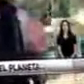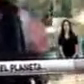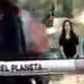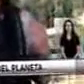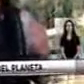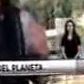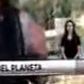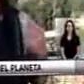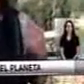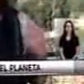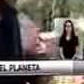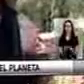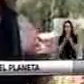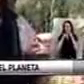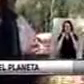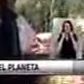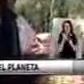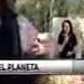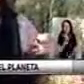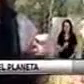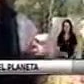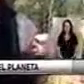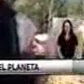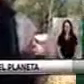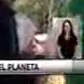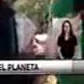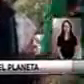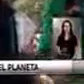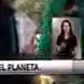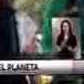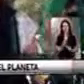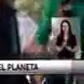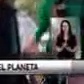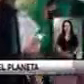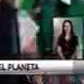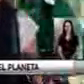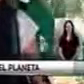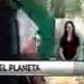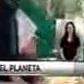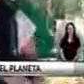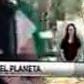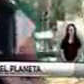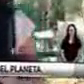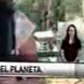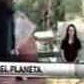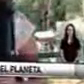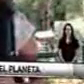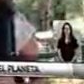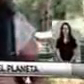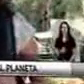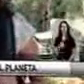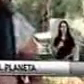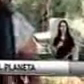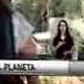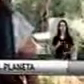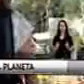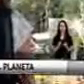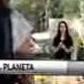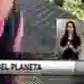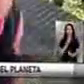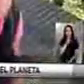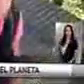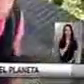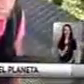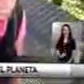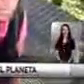¿Una sonrisa? Estoy tan nerviosa. nerviosa, no lo pude evitar.